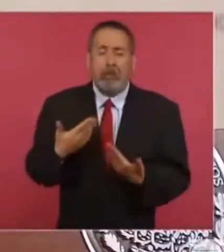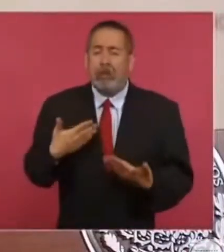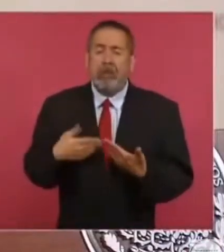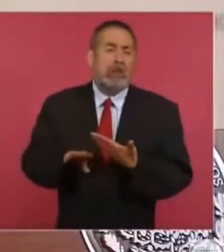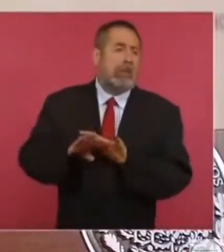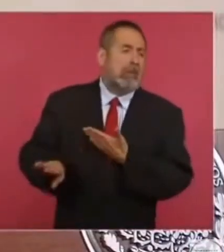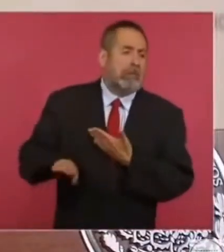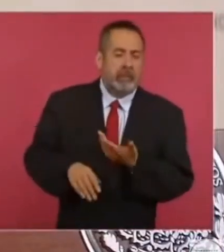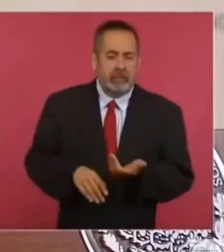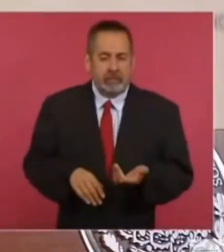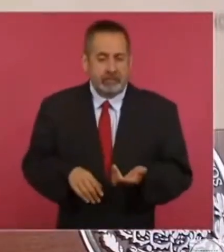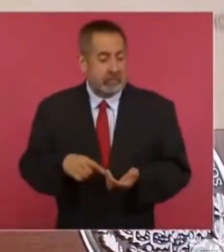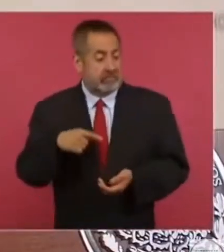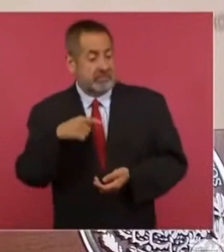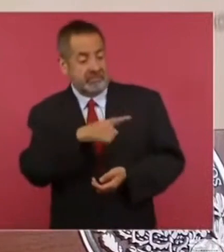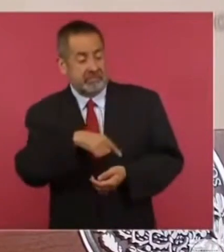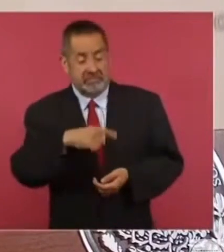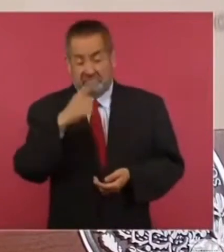que se creen